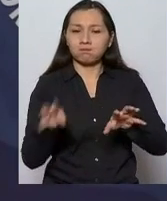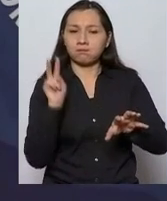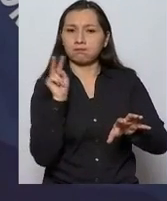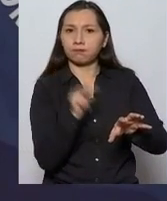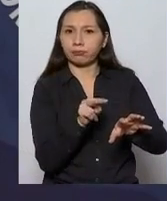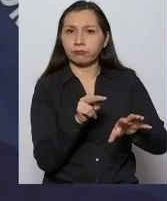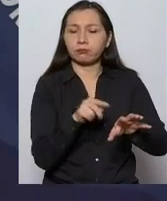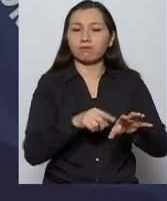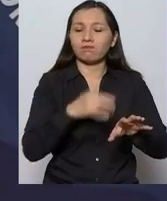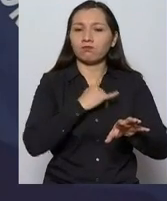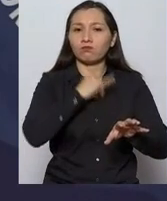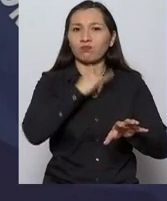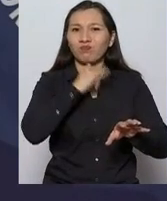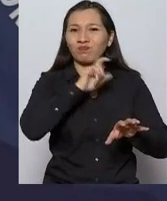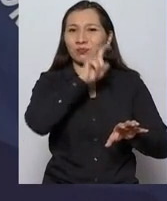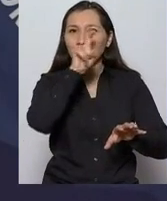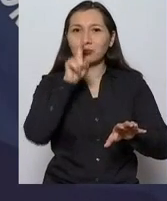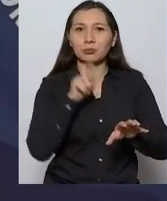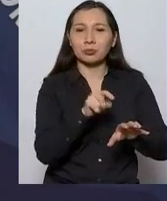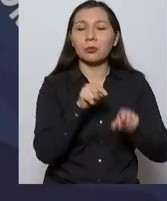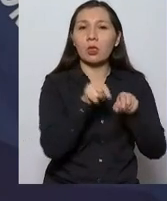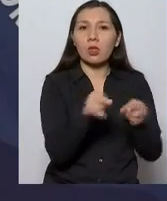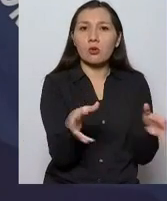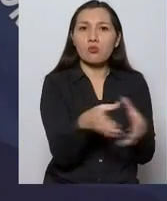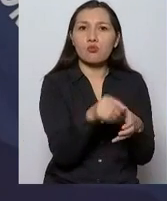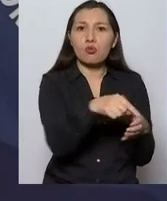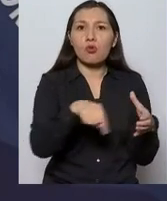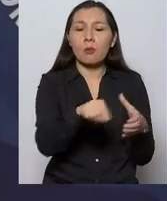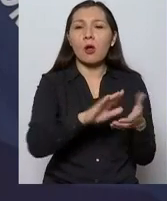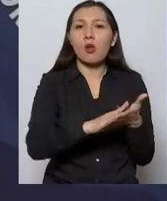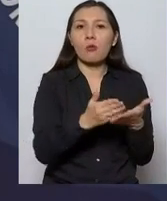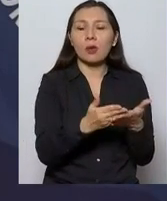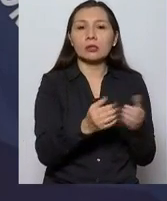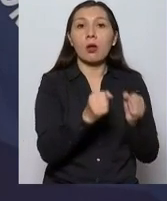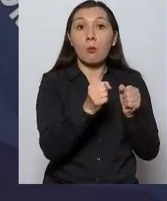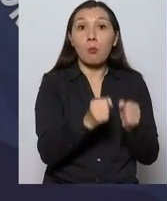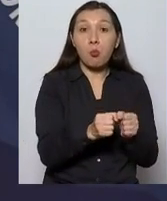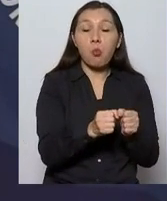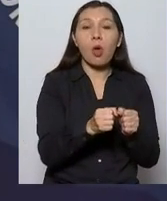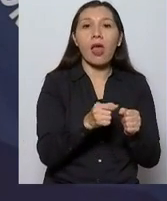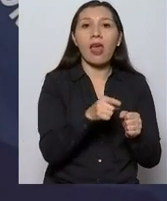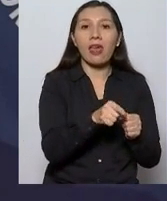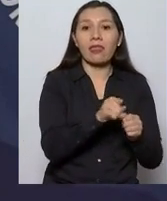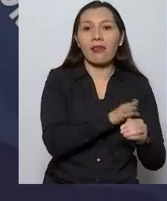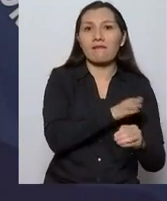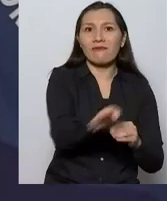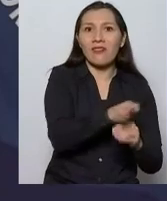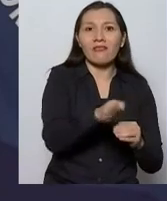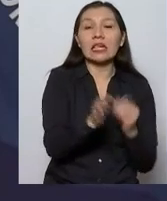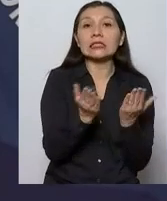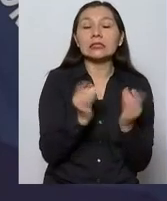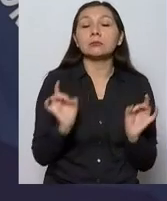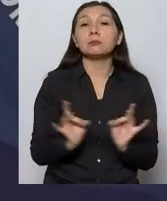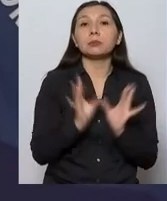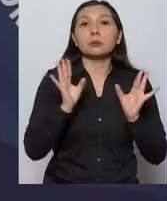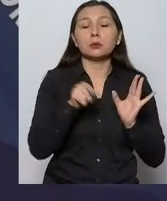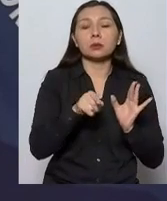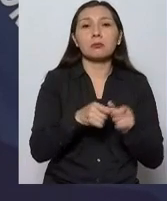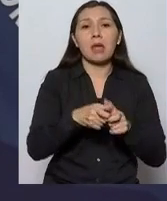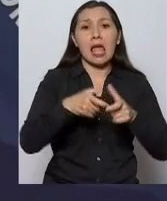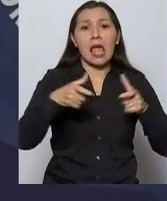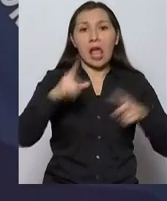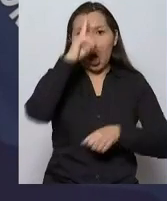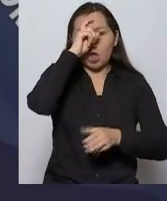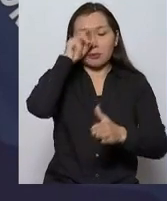cuestionamiento, una inquietud respecto a la presión que puede sufrir la red asistencial. Un caso